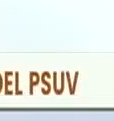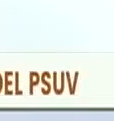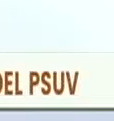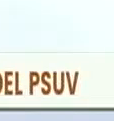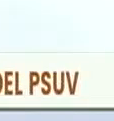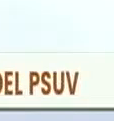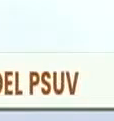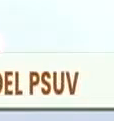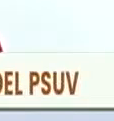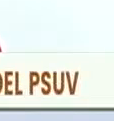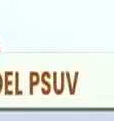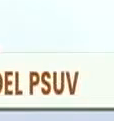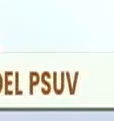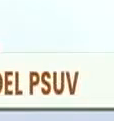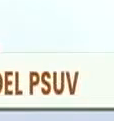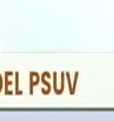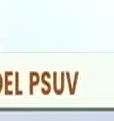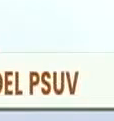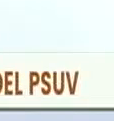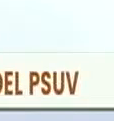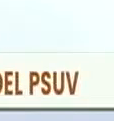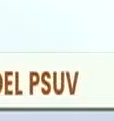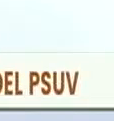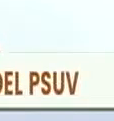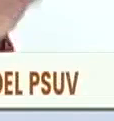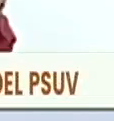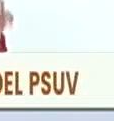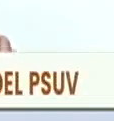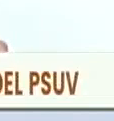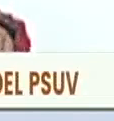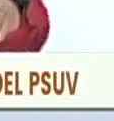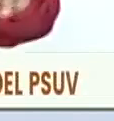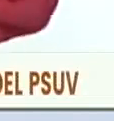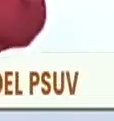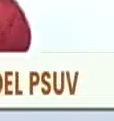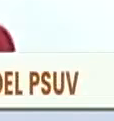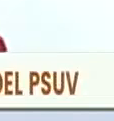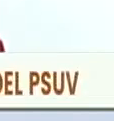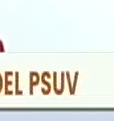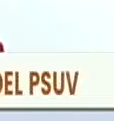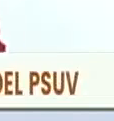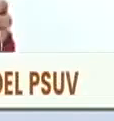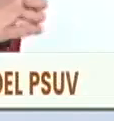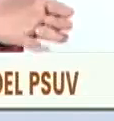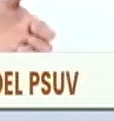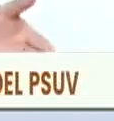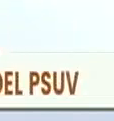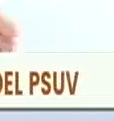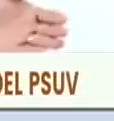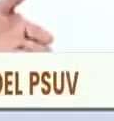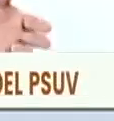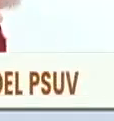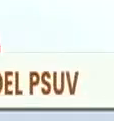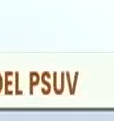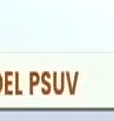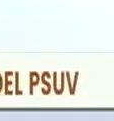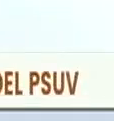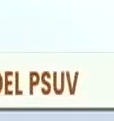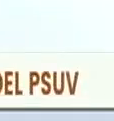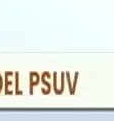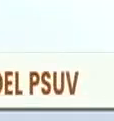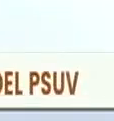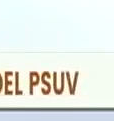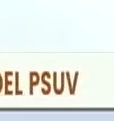número de venezolanos y venezolanas. Por eso el partido, cuando preguntan en una encuesta, bueno, el Partido Socialista Unido de Venezuela parece que está corriendo en otra